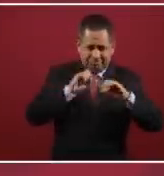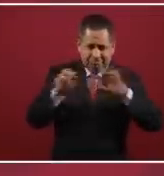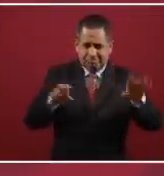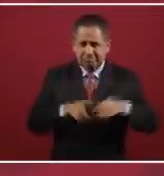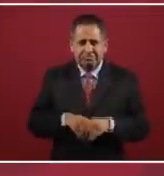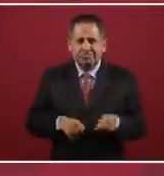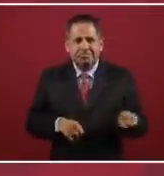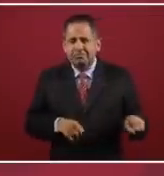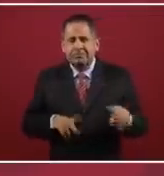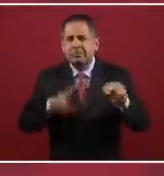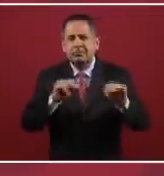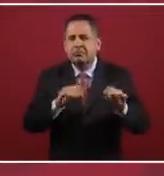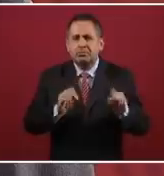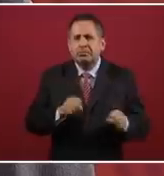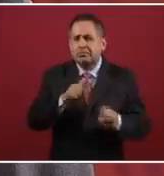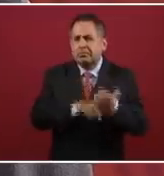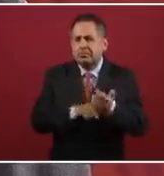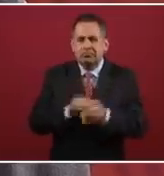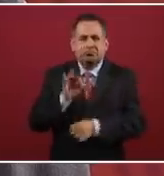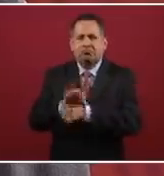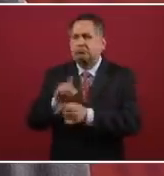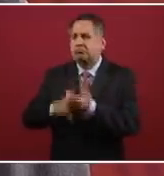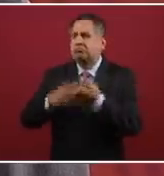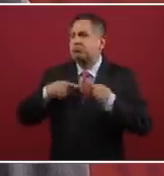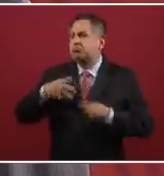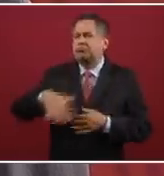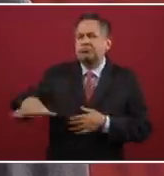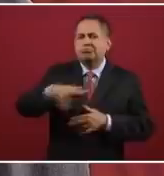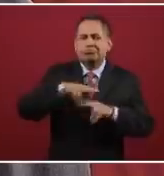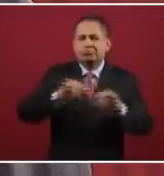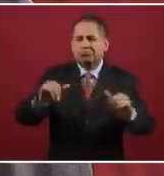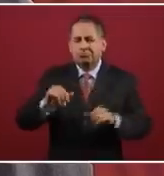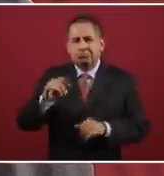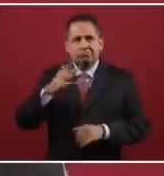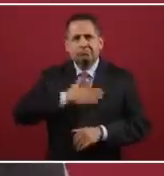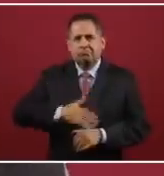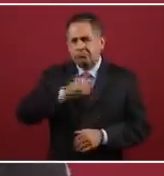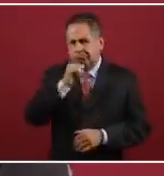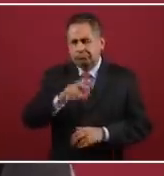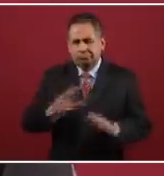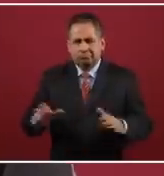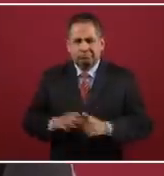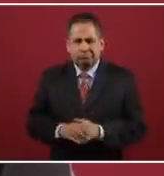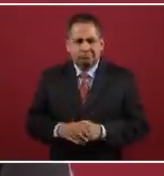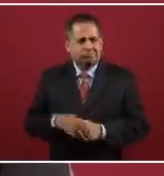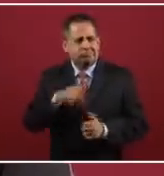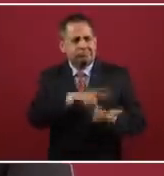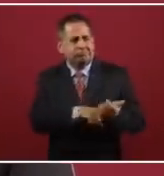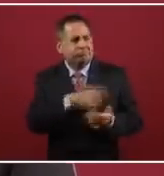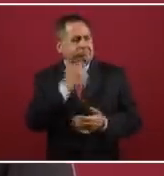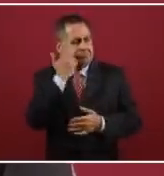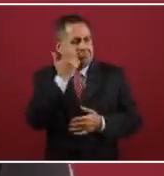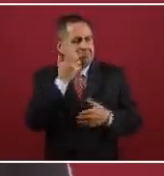no está en favor del pueblo ni de las causas justas. Está a